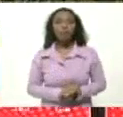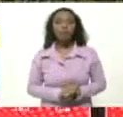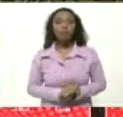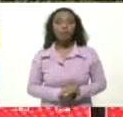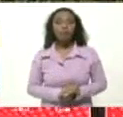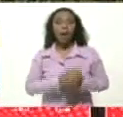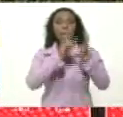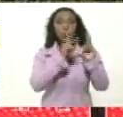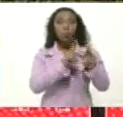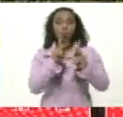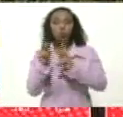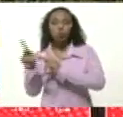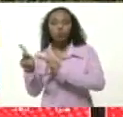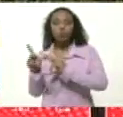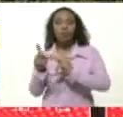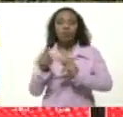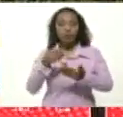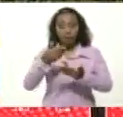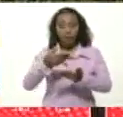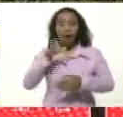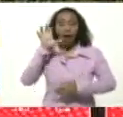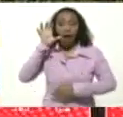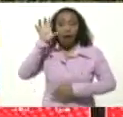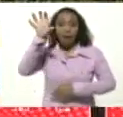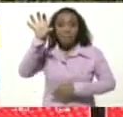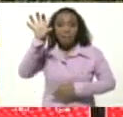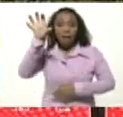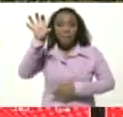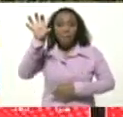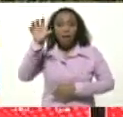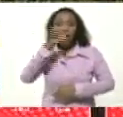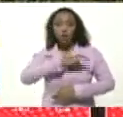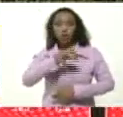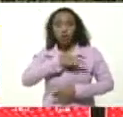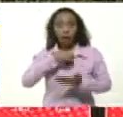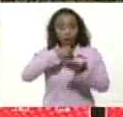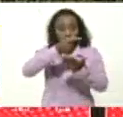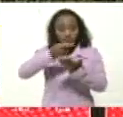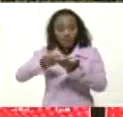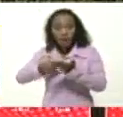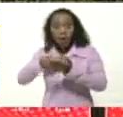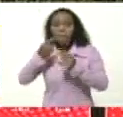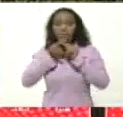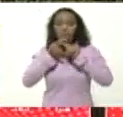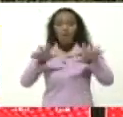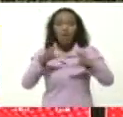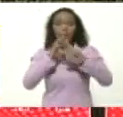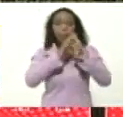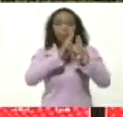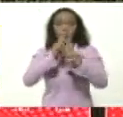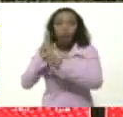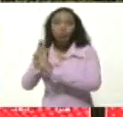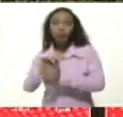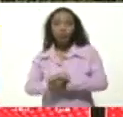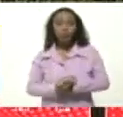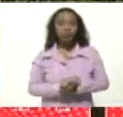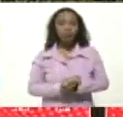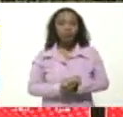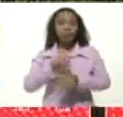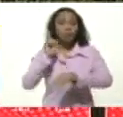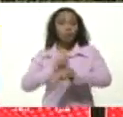la organización, de la cartografía social, bueno, multiplicando la capacidad de respuestas, Nori, en